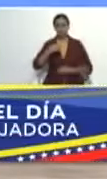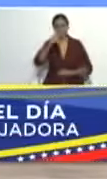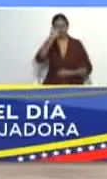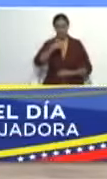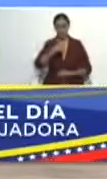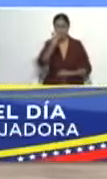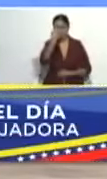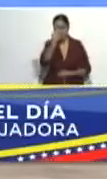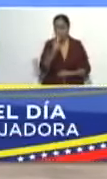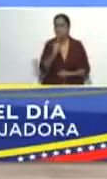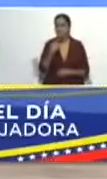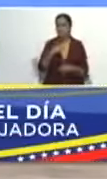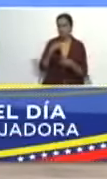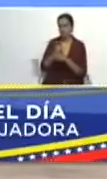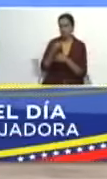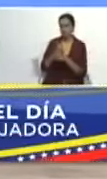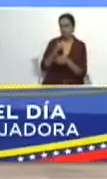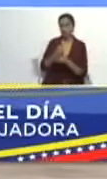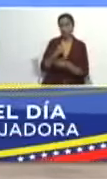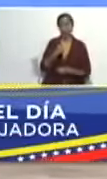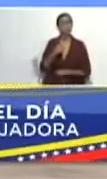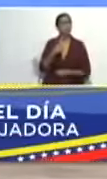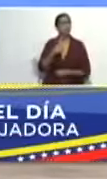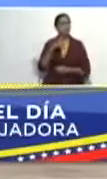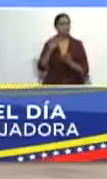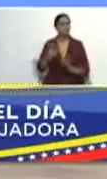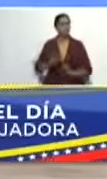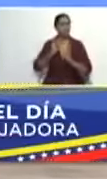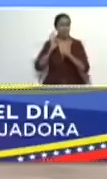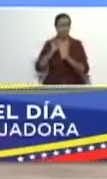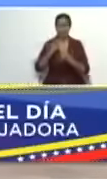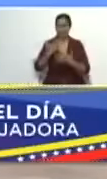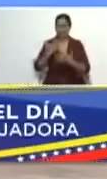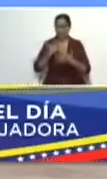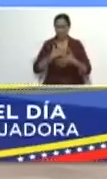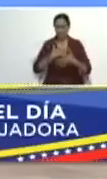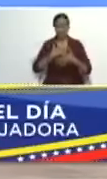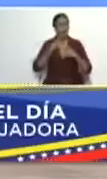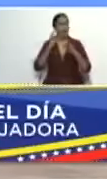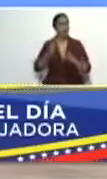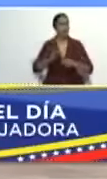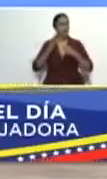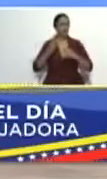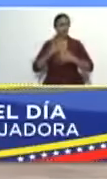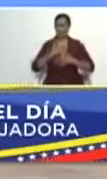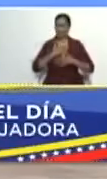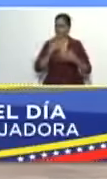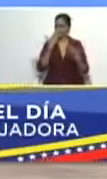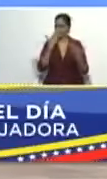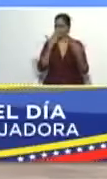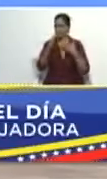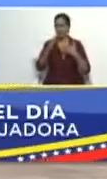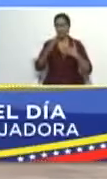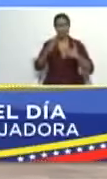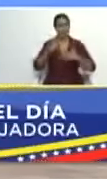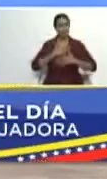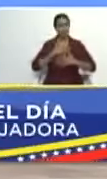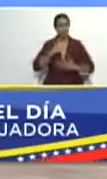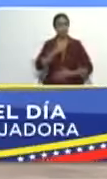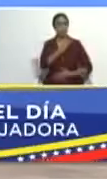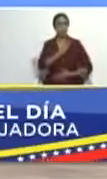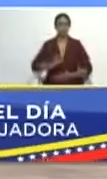Así he sido. Así soy y así seré siempre. Presidente